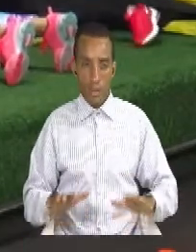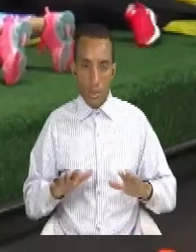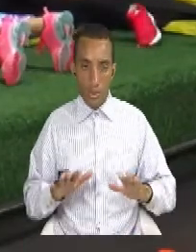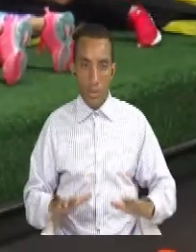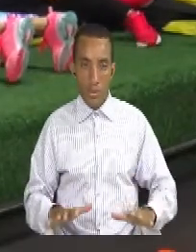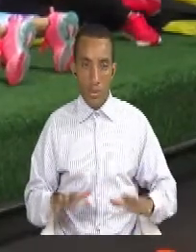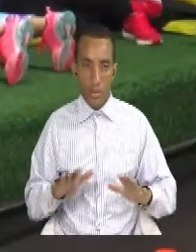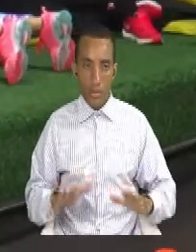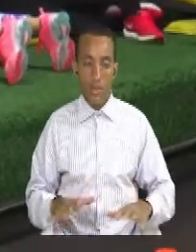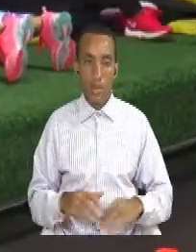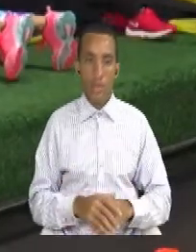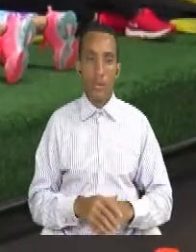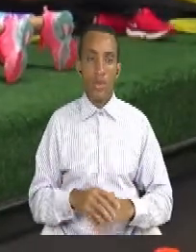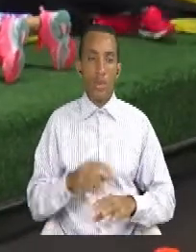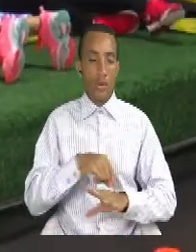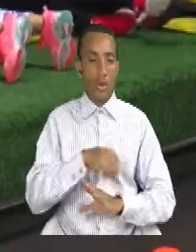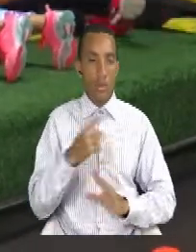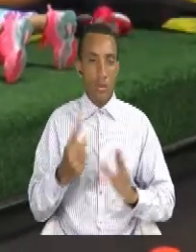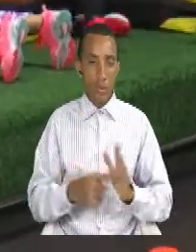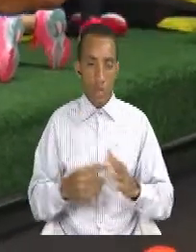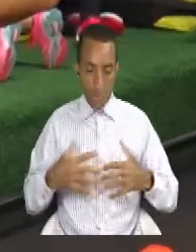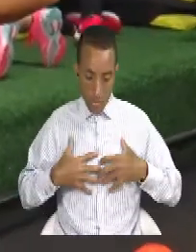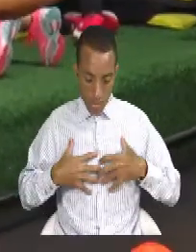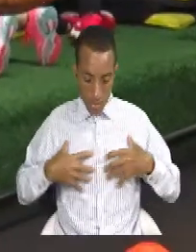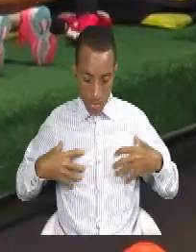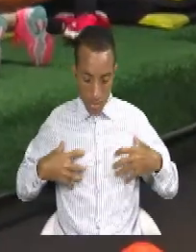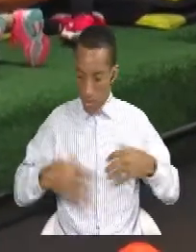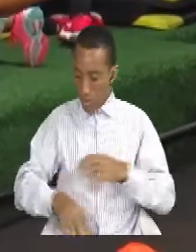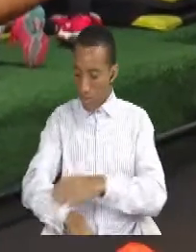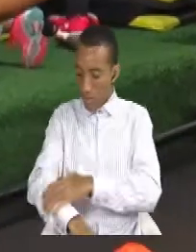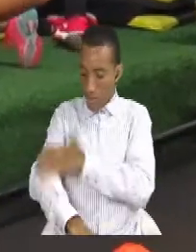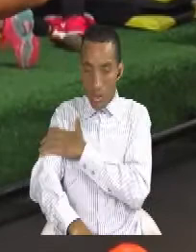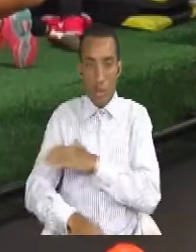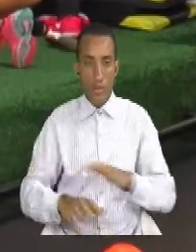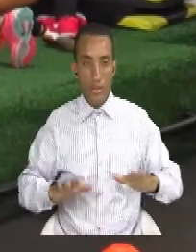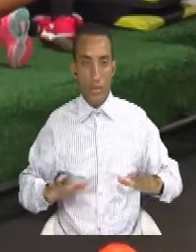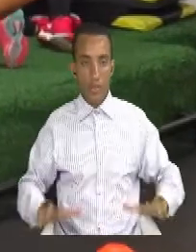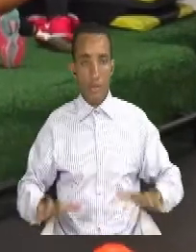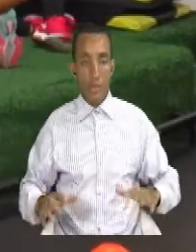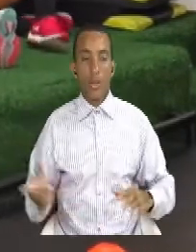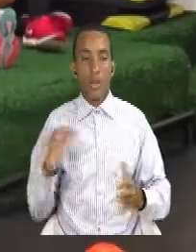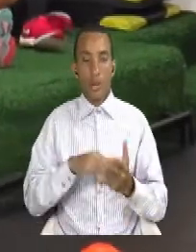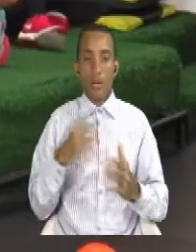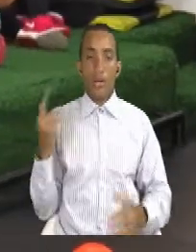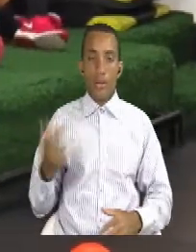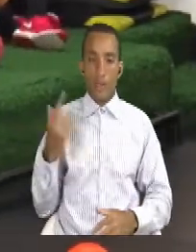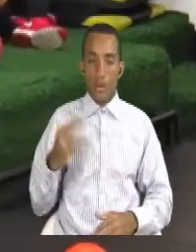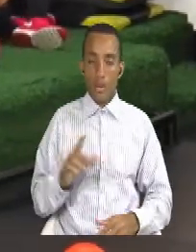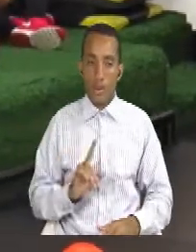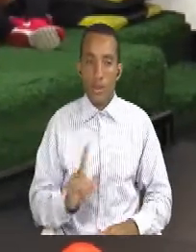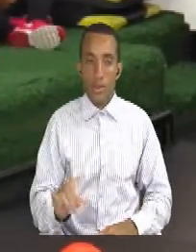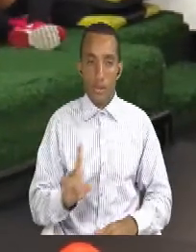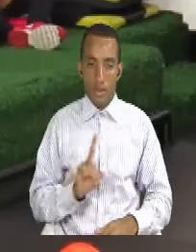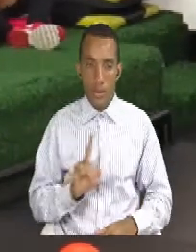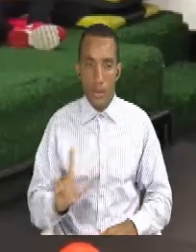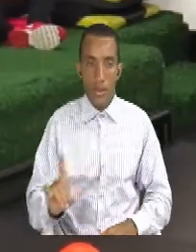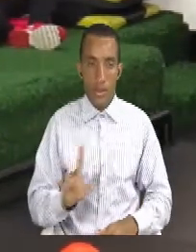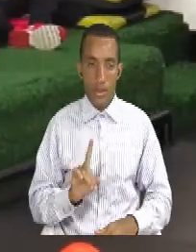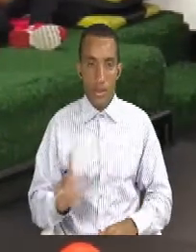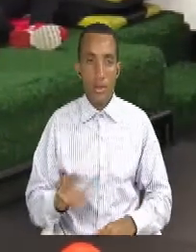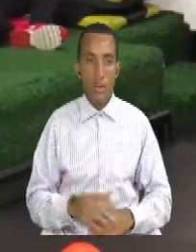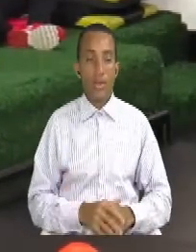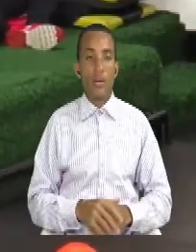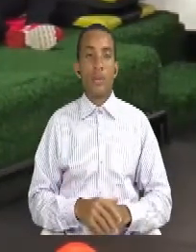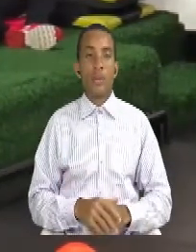más completo. Trabajo la parte pectoral y todos mis brazos. Y nuevamente repetí el primer movimiento, que fue el ejercicio de cardio. Entonces,